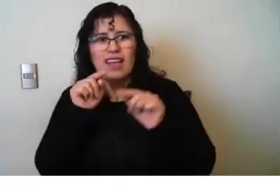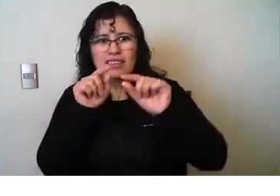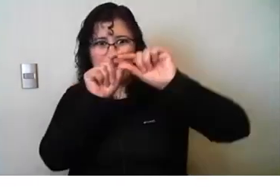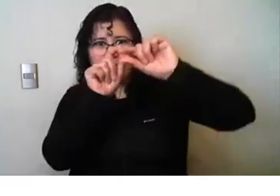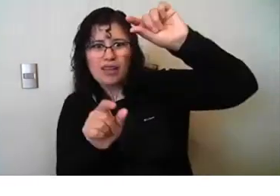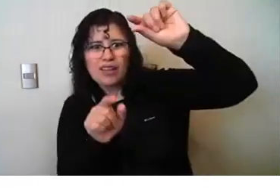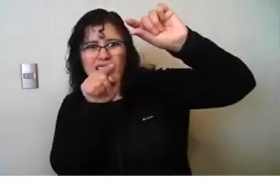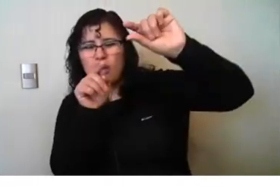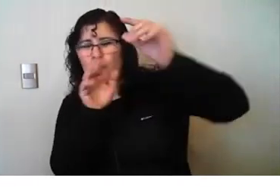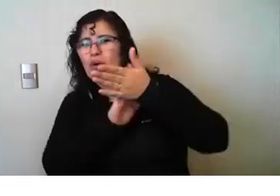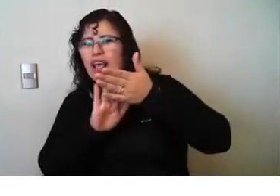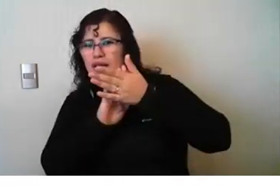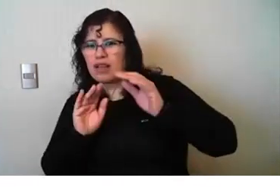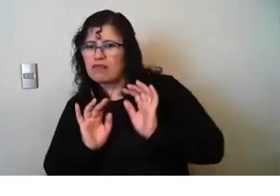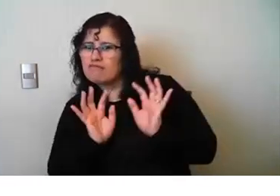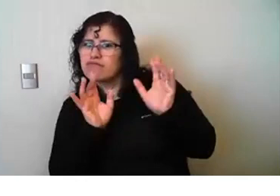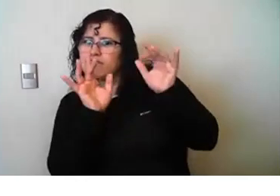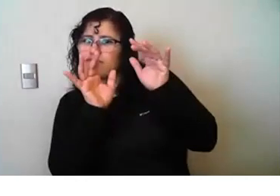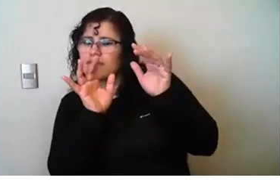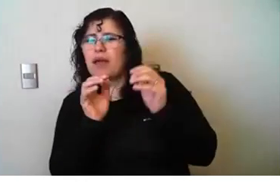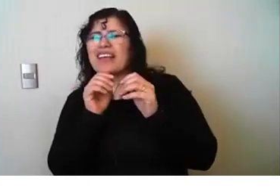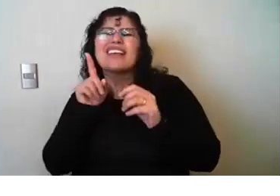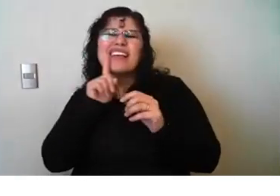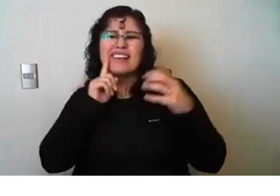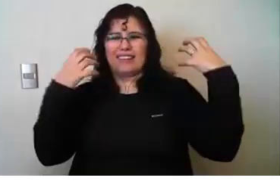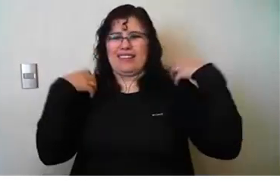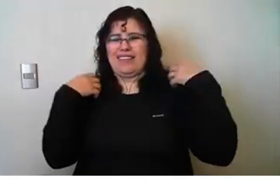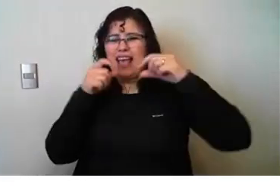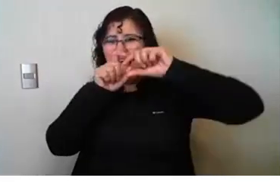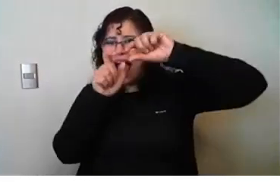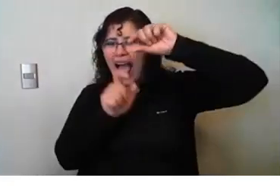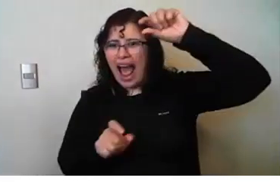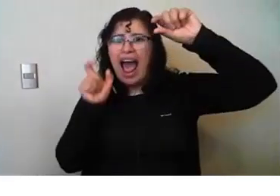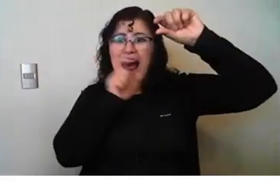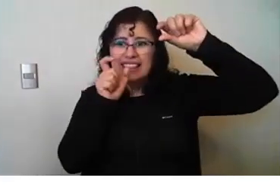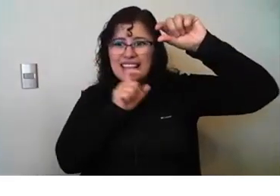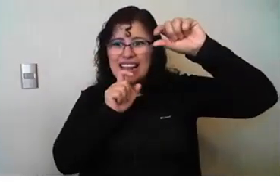irrigada por la arteria cerebral media, entonces obstrucciones de la arteria cerebral media van